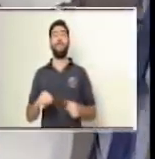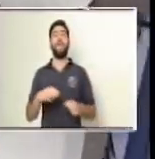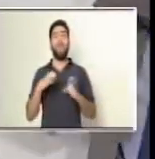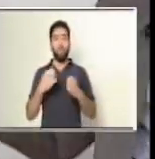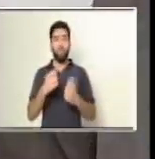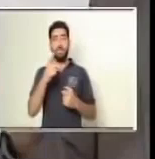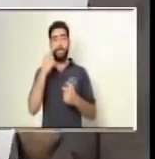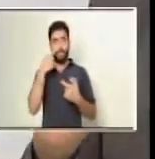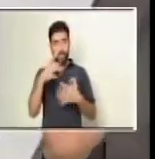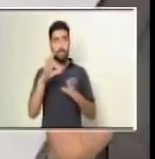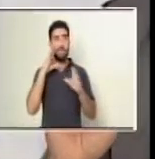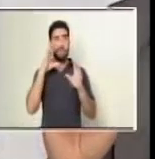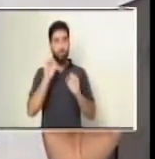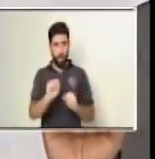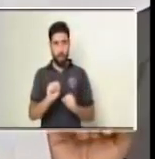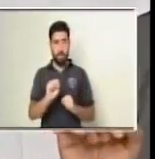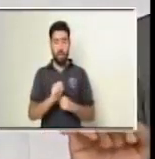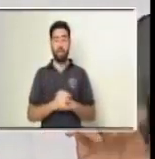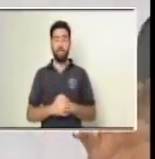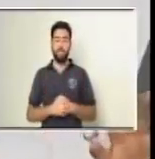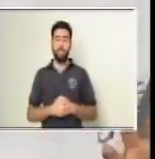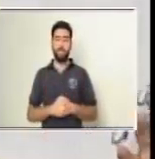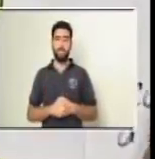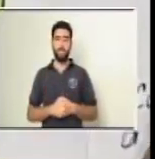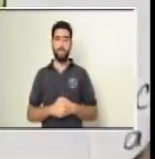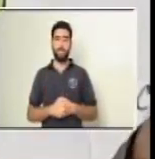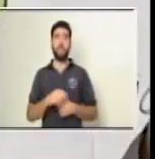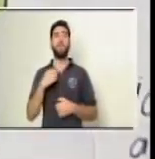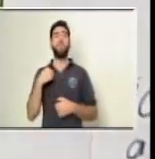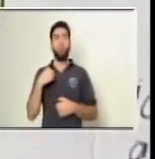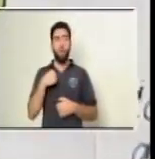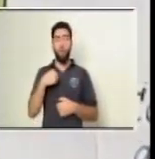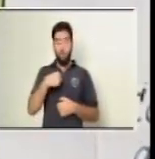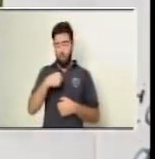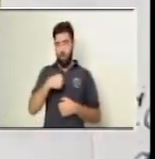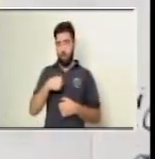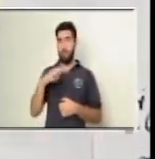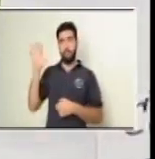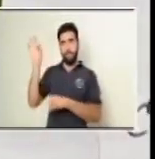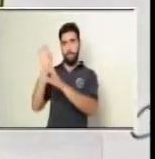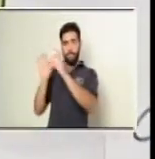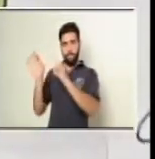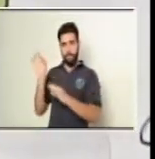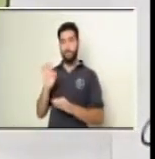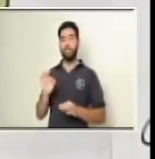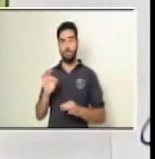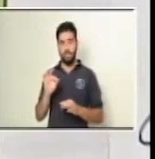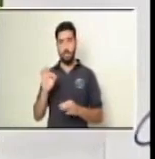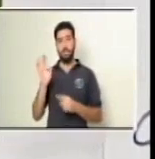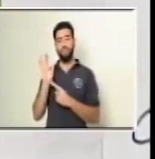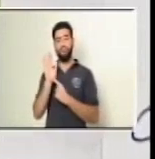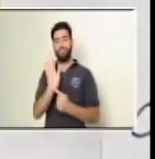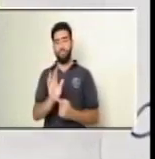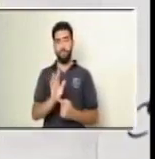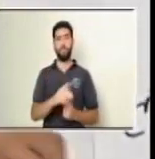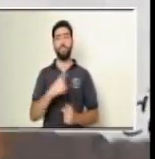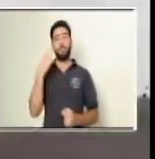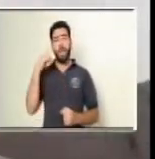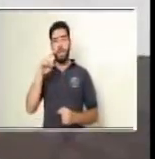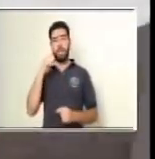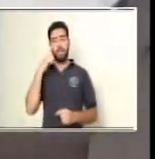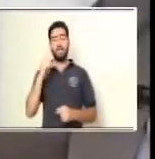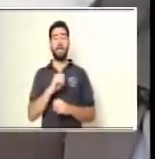elegido estas ecuaciones porque quiero dejarles dos términos bastante claros.